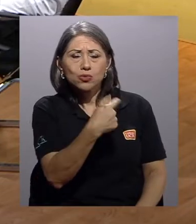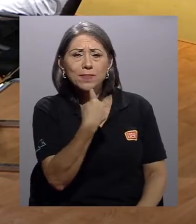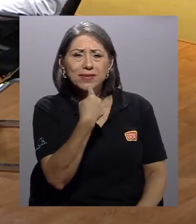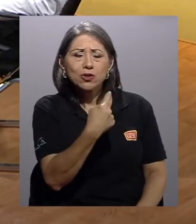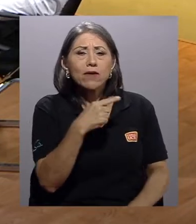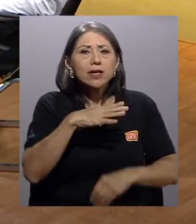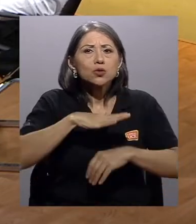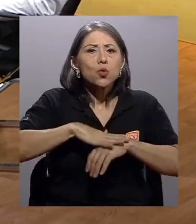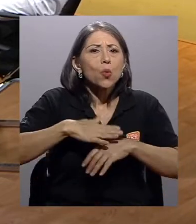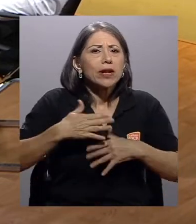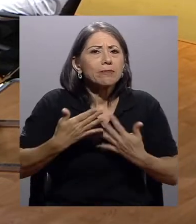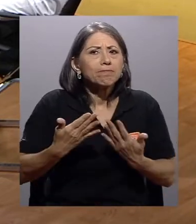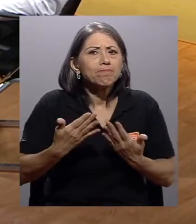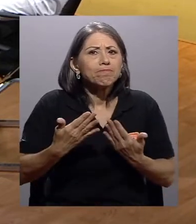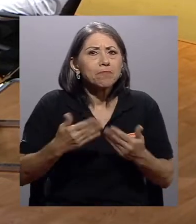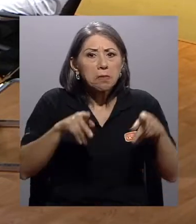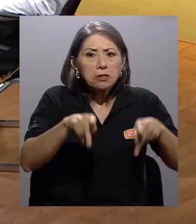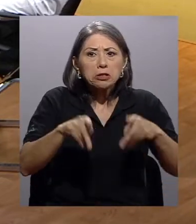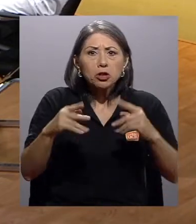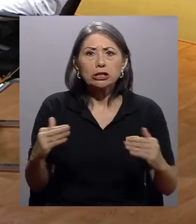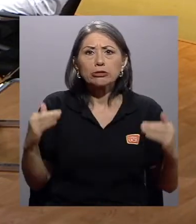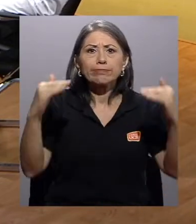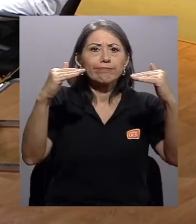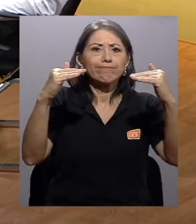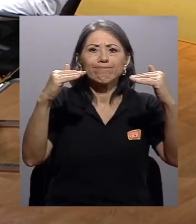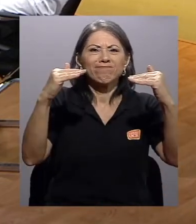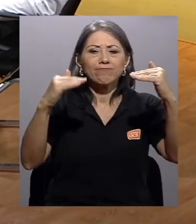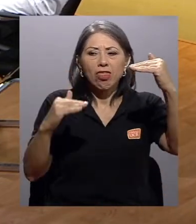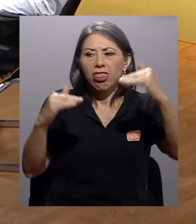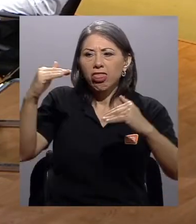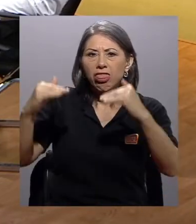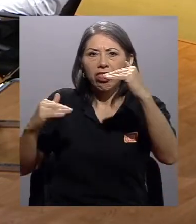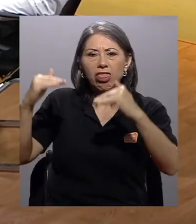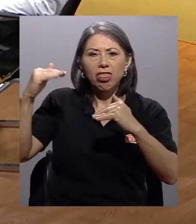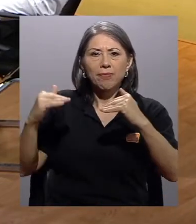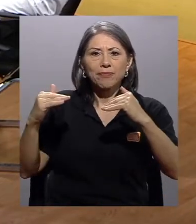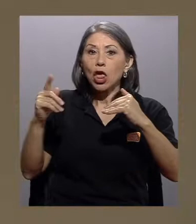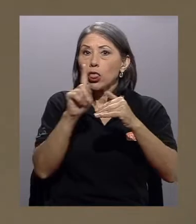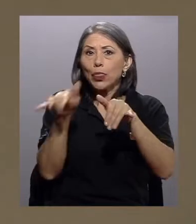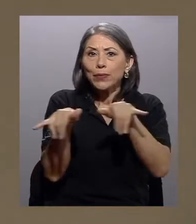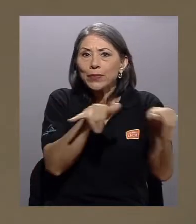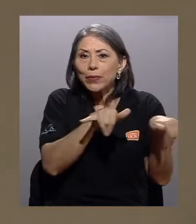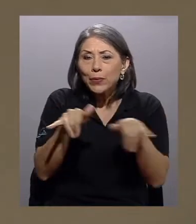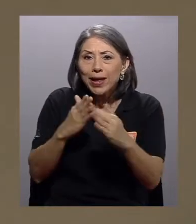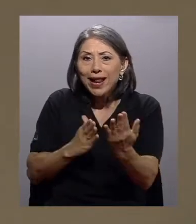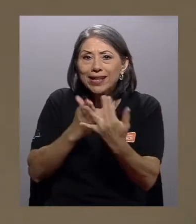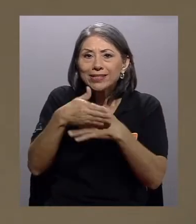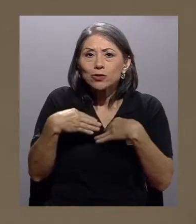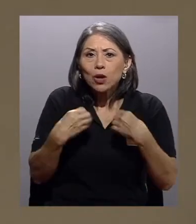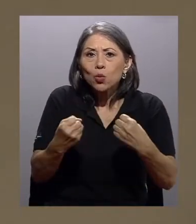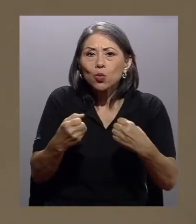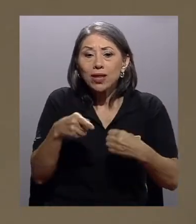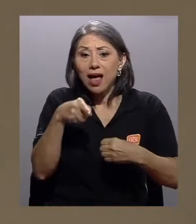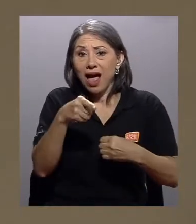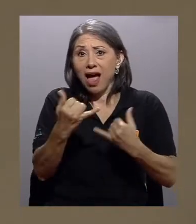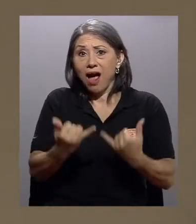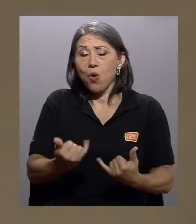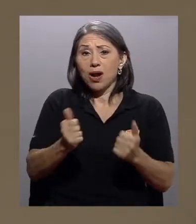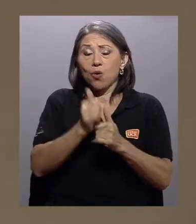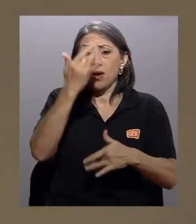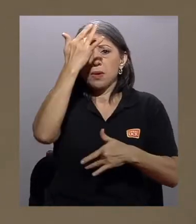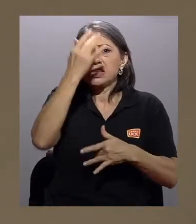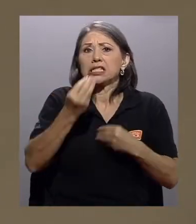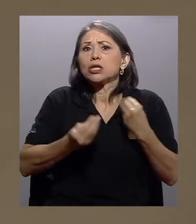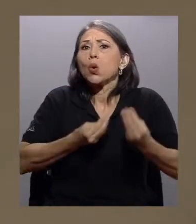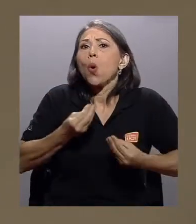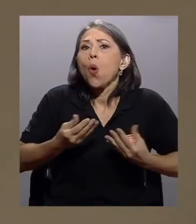la discusión sobre la inequidad y el acceso a salud. ¿Cómo magnifica la pandemia esto? Pensemos